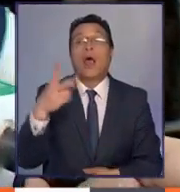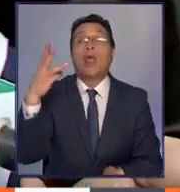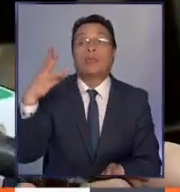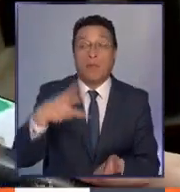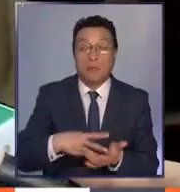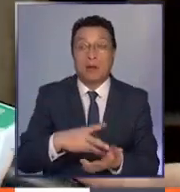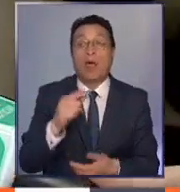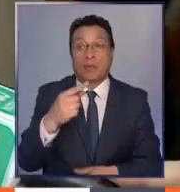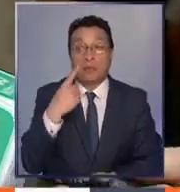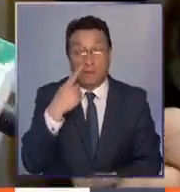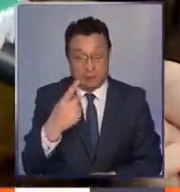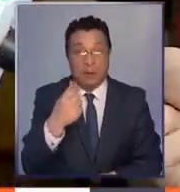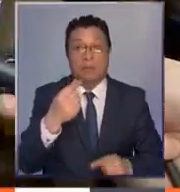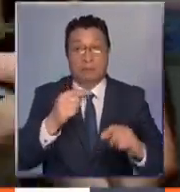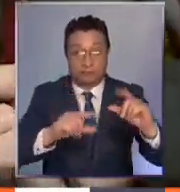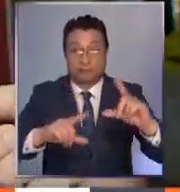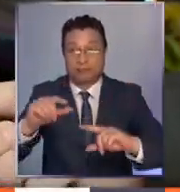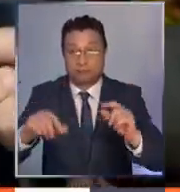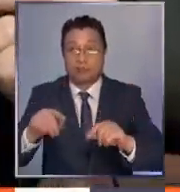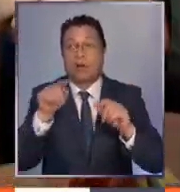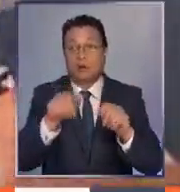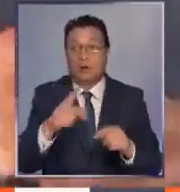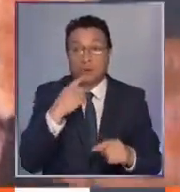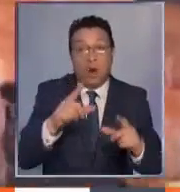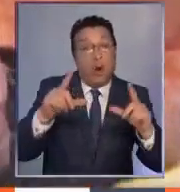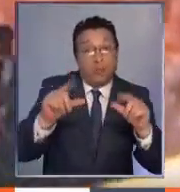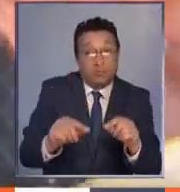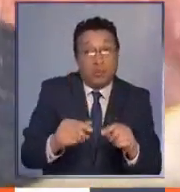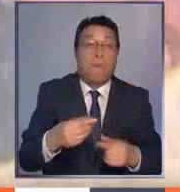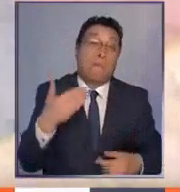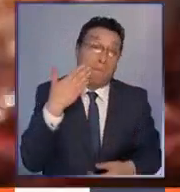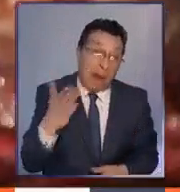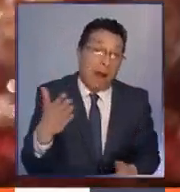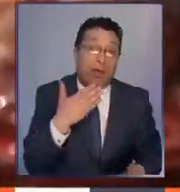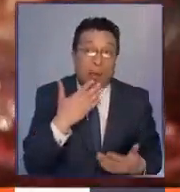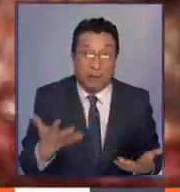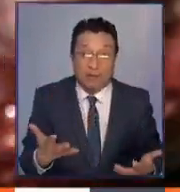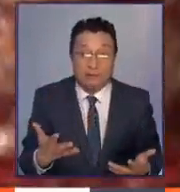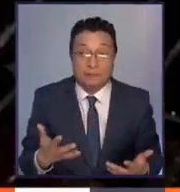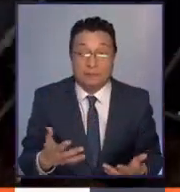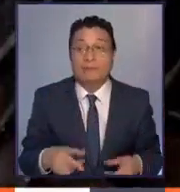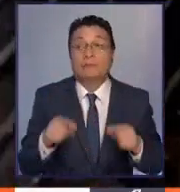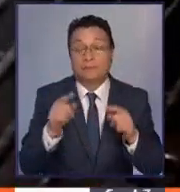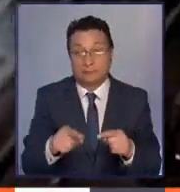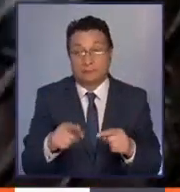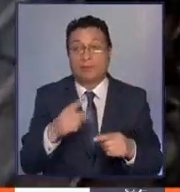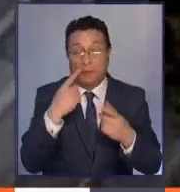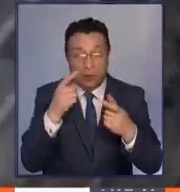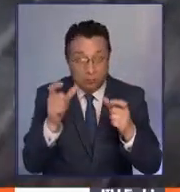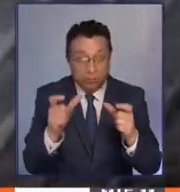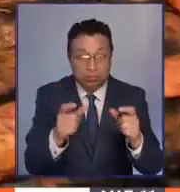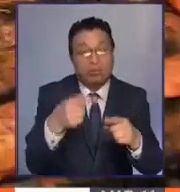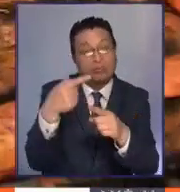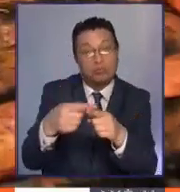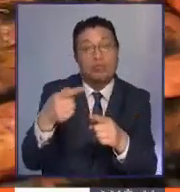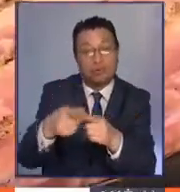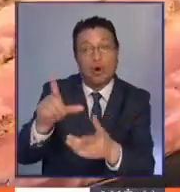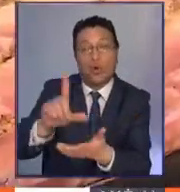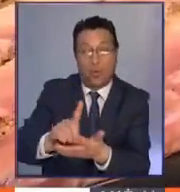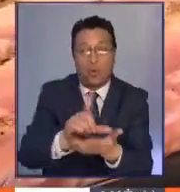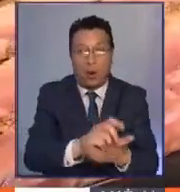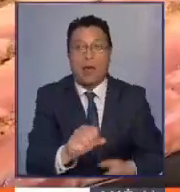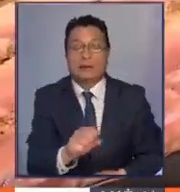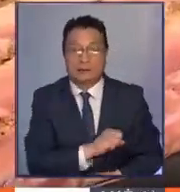fijar también en los precios. Si claro, quieres comprar mierda, comprar barato. Discusiones en medio del aumento de las fiscalizaciones en distintos puntos de Santiago.